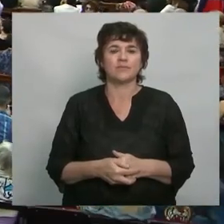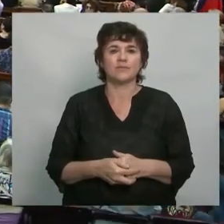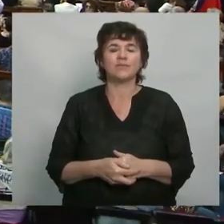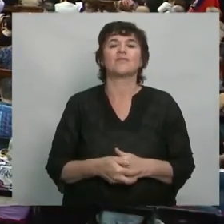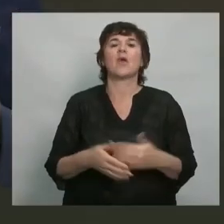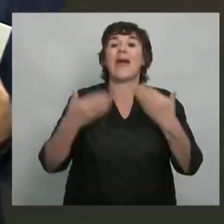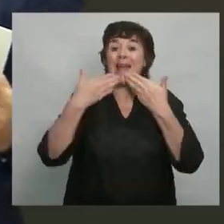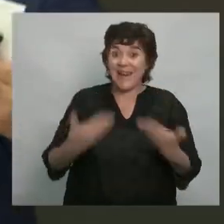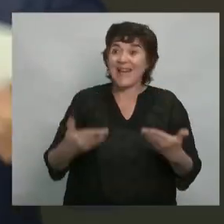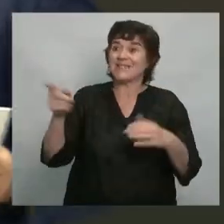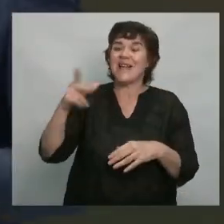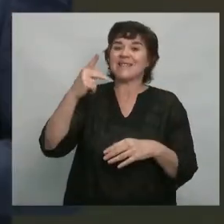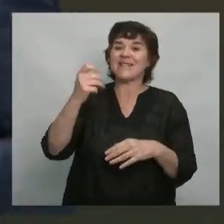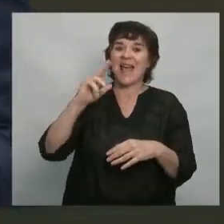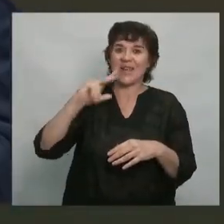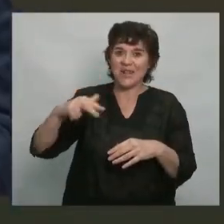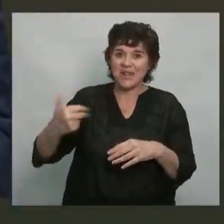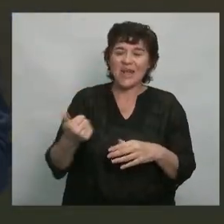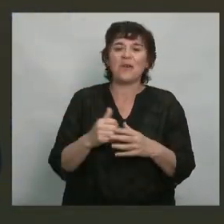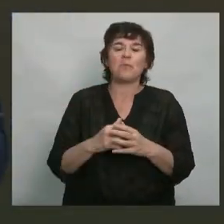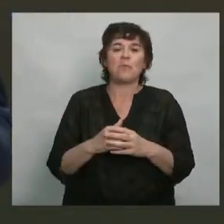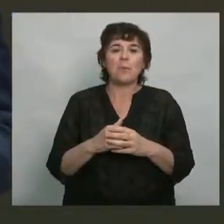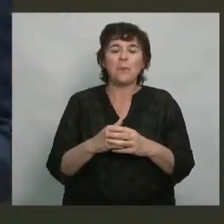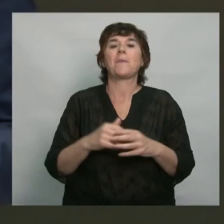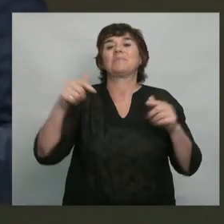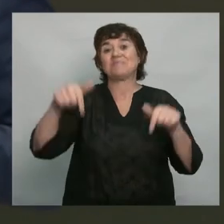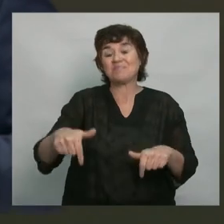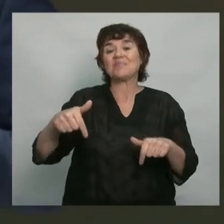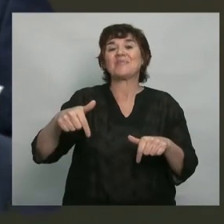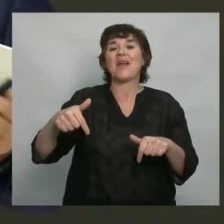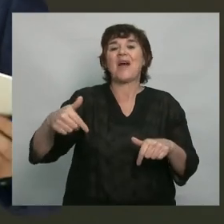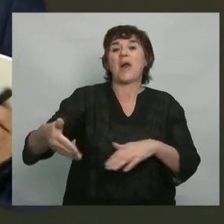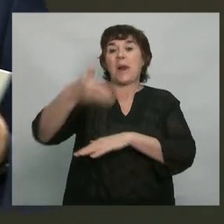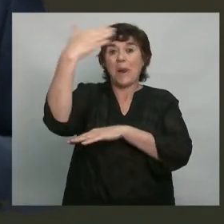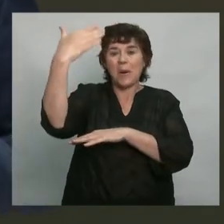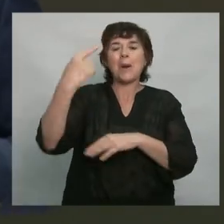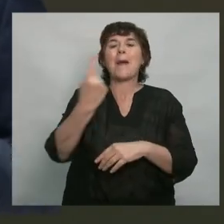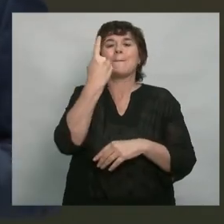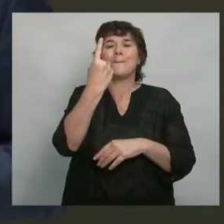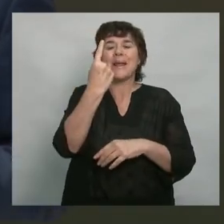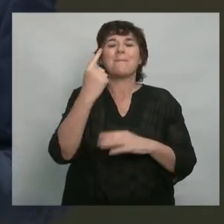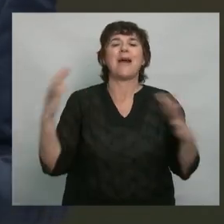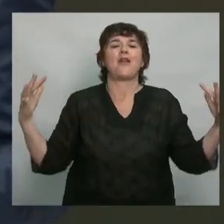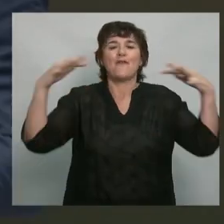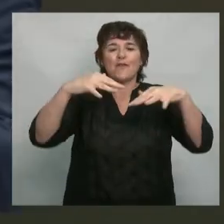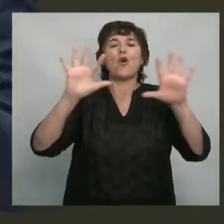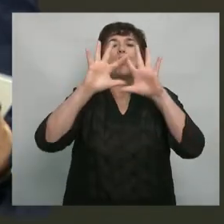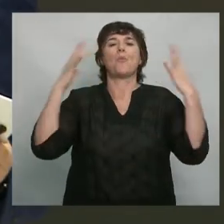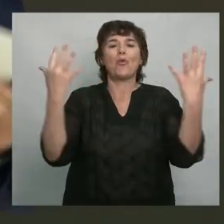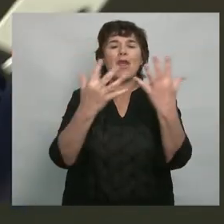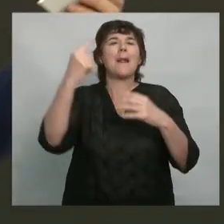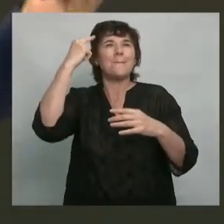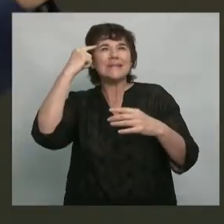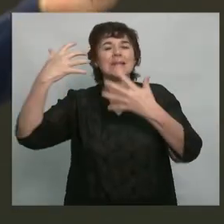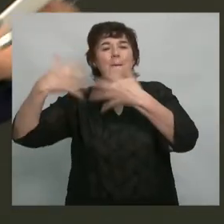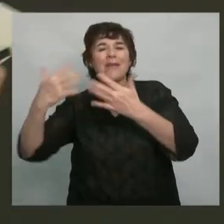Gracias, Karina, y así esta jornada del primer Foro Mundial del Pensamiento Crítico, esta semana que,